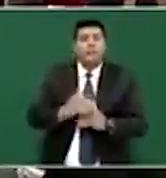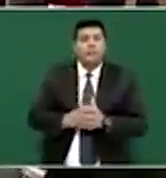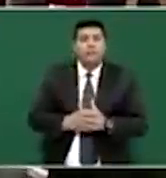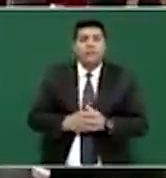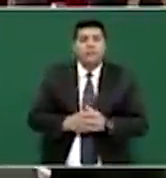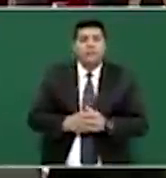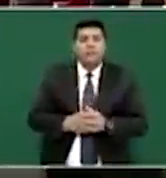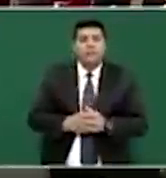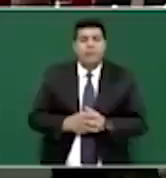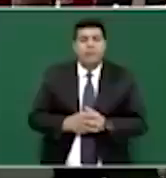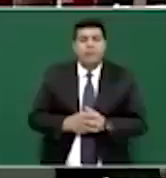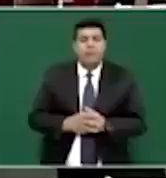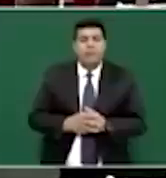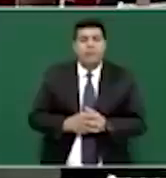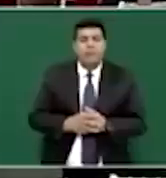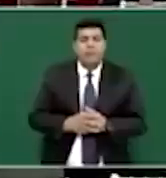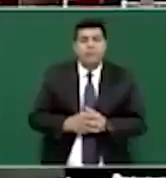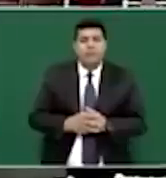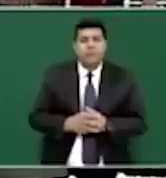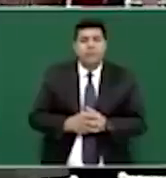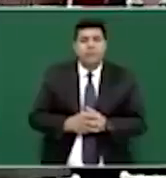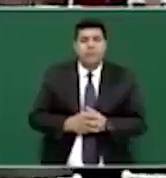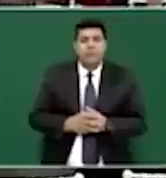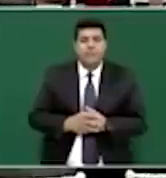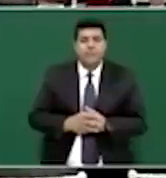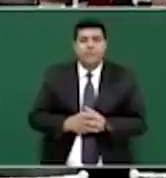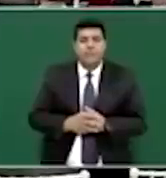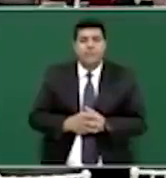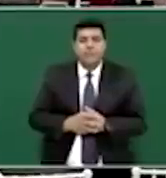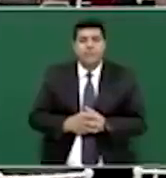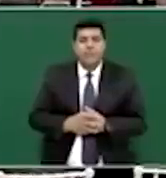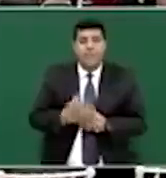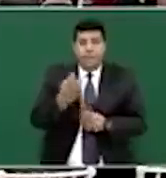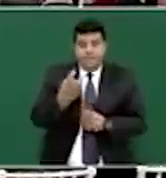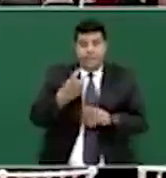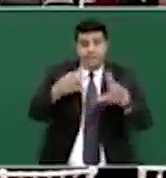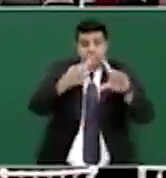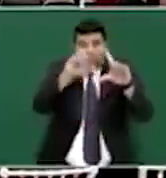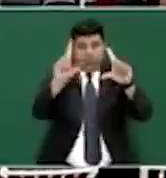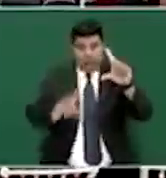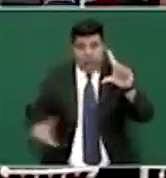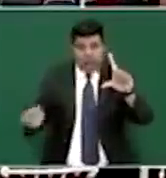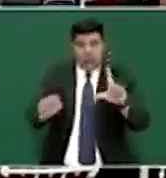Esto es importante en lo nacional.